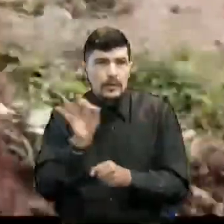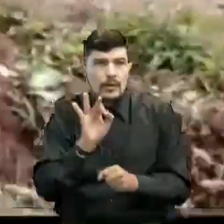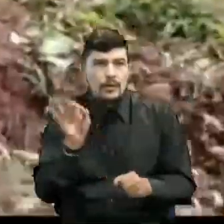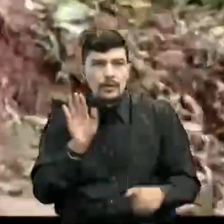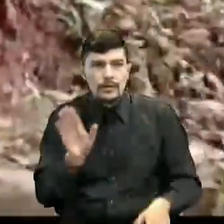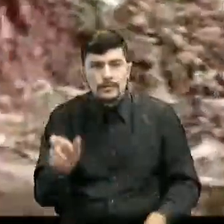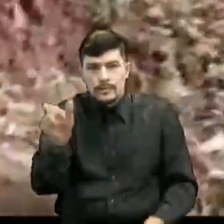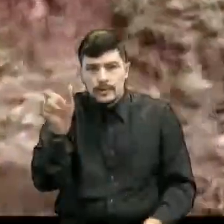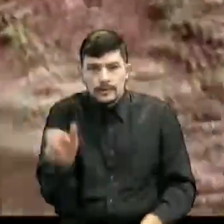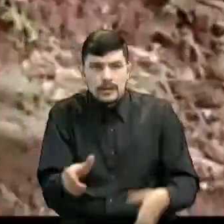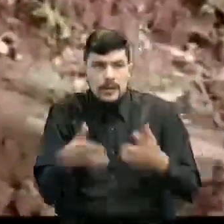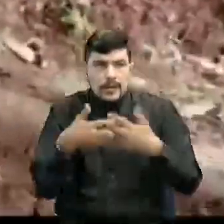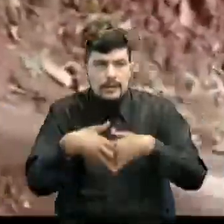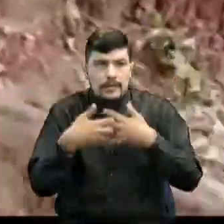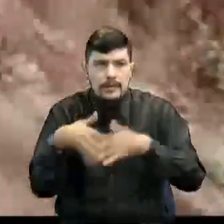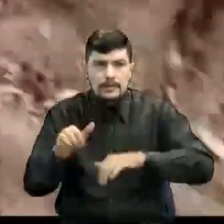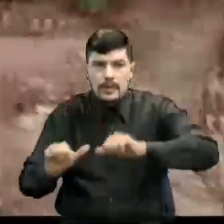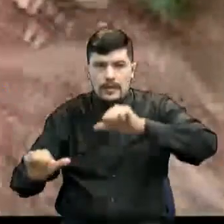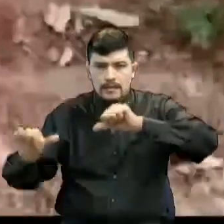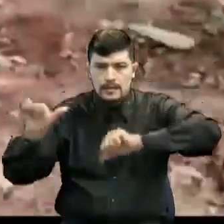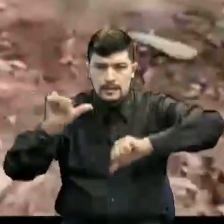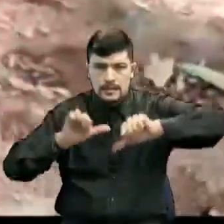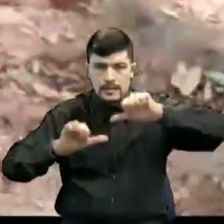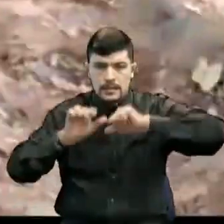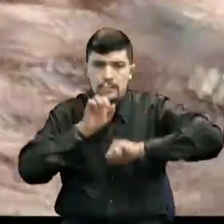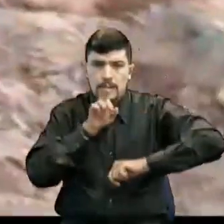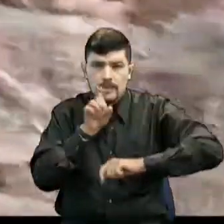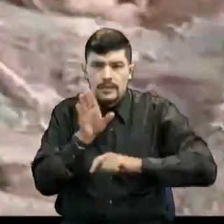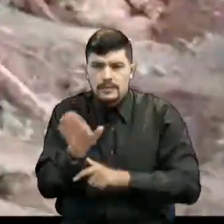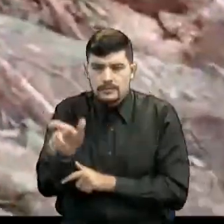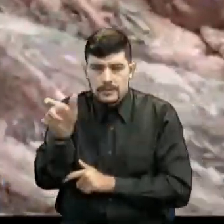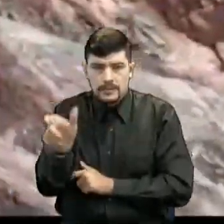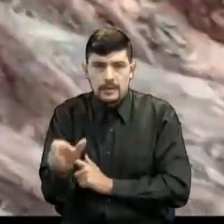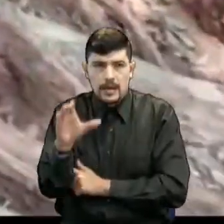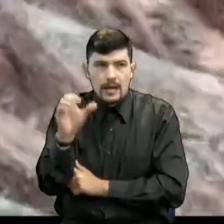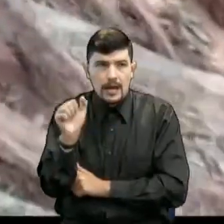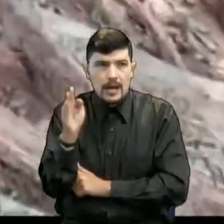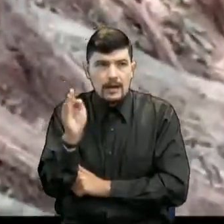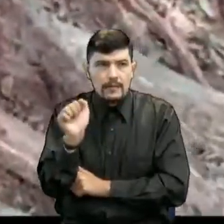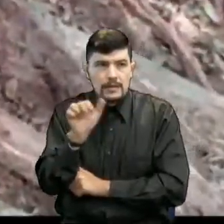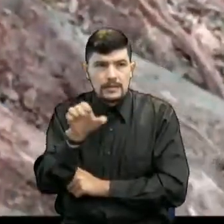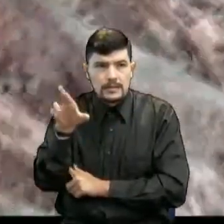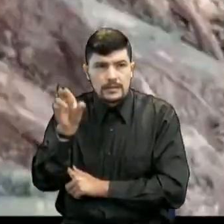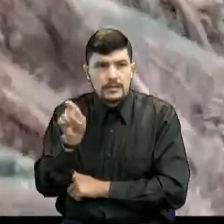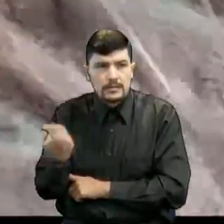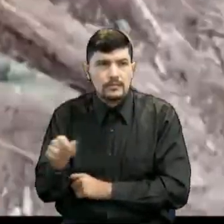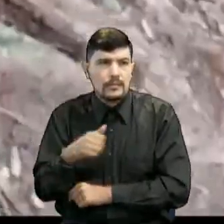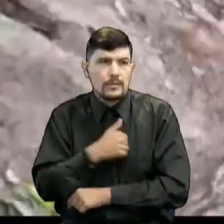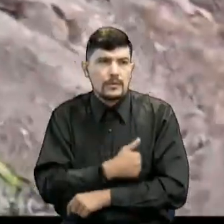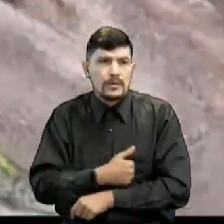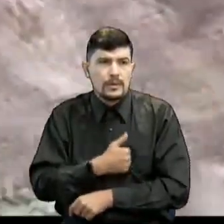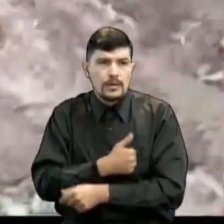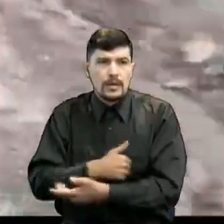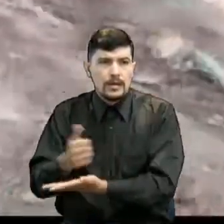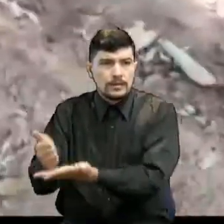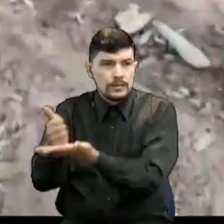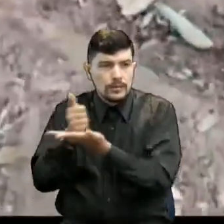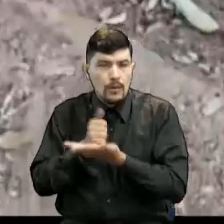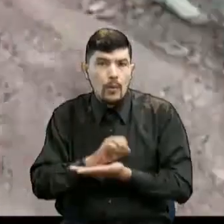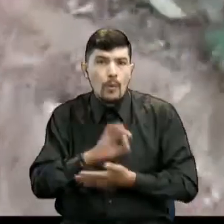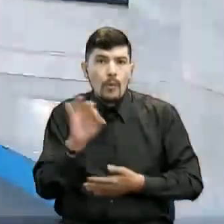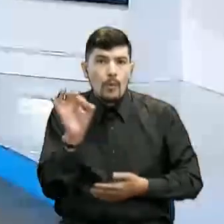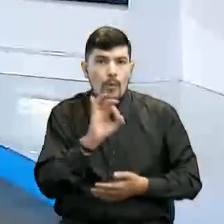de la empresa de aseo de Florida Blanca, el señor Caballero, a ver si nos puede colaborar con algo, o a los